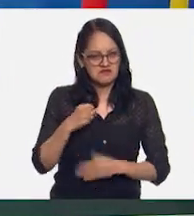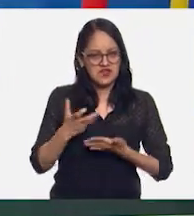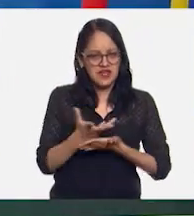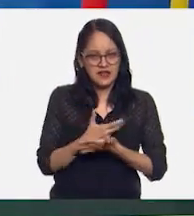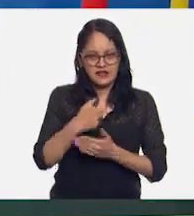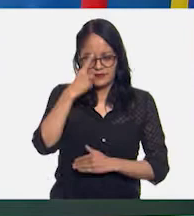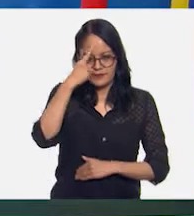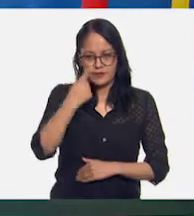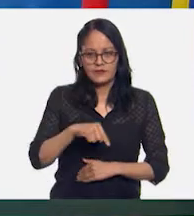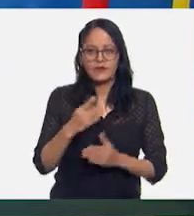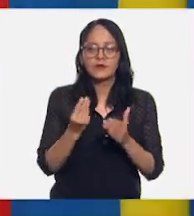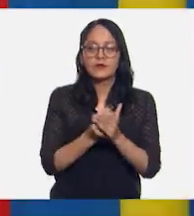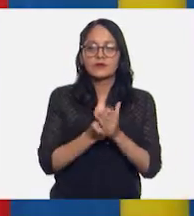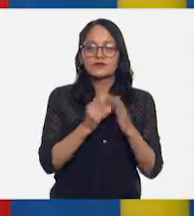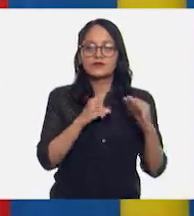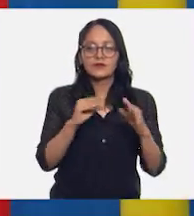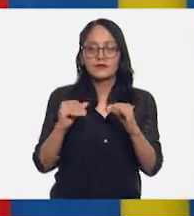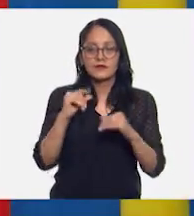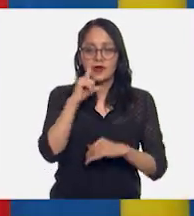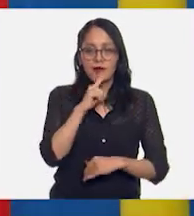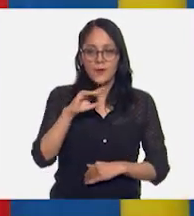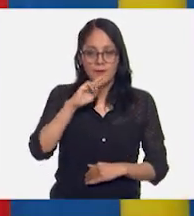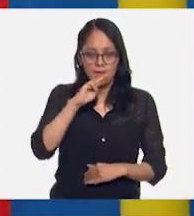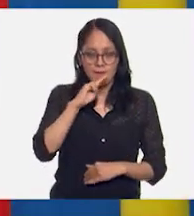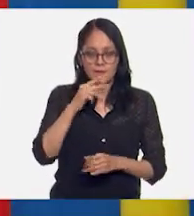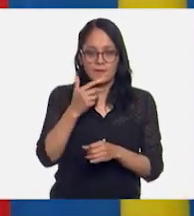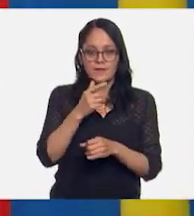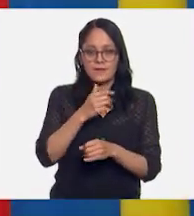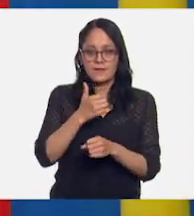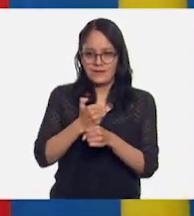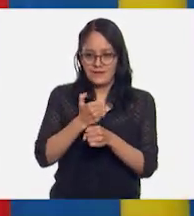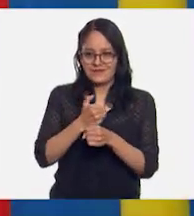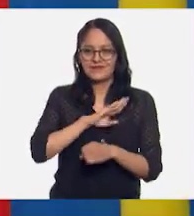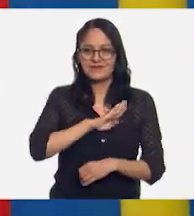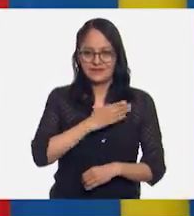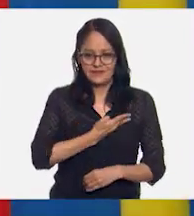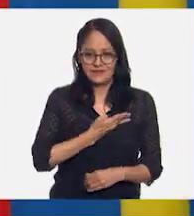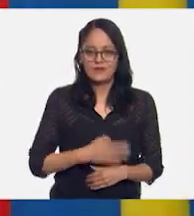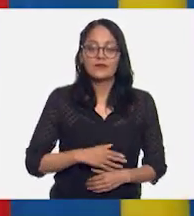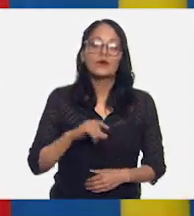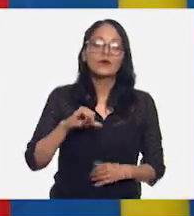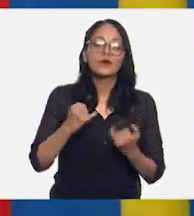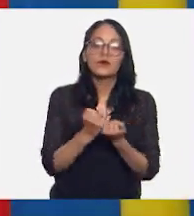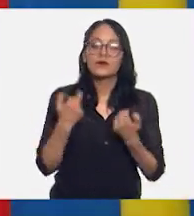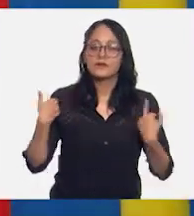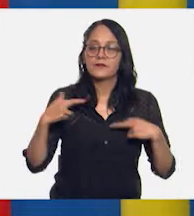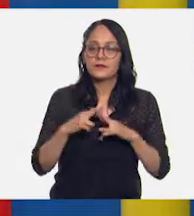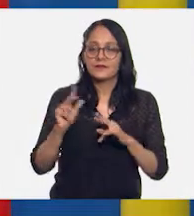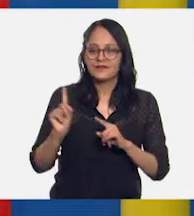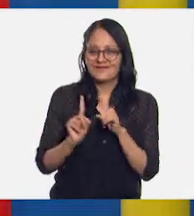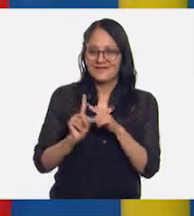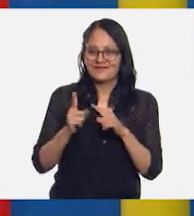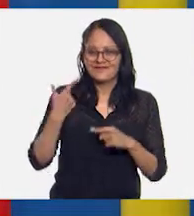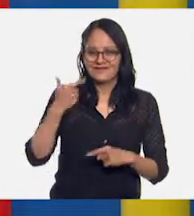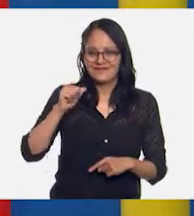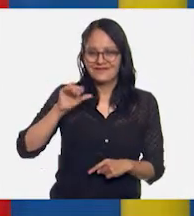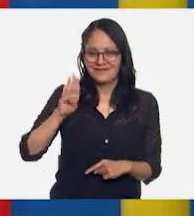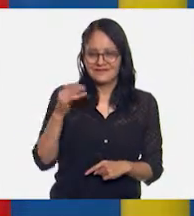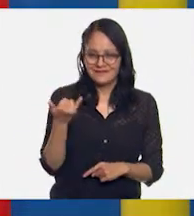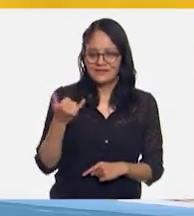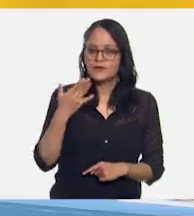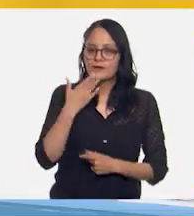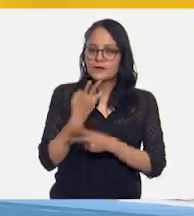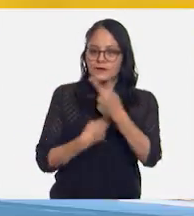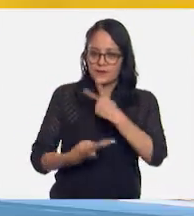lengua materna español para sexto grado. Y como siempre, acompañados de la profesora Gaby Rivas. Bienvenida,